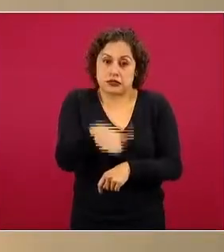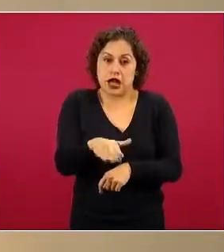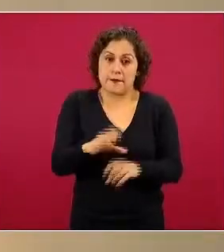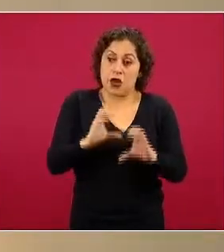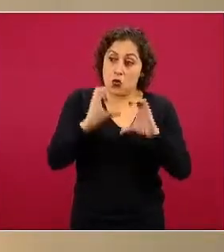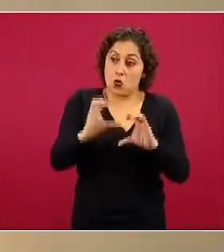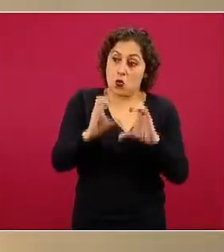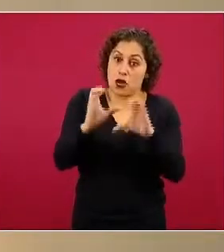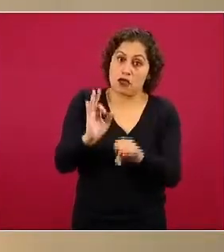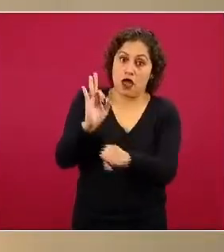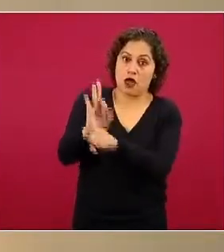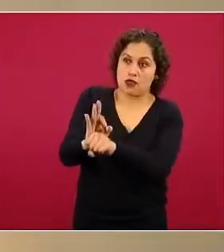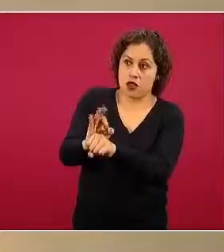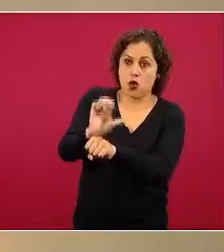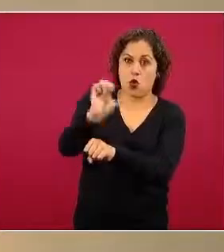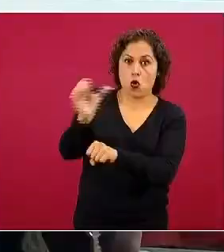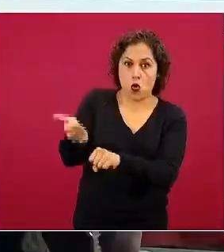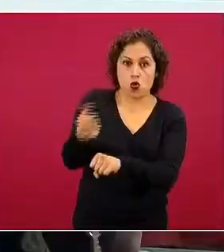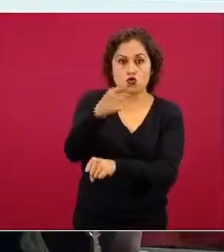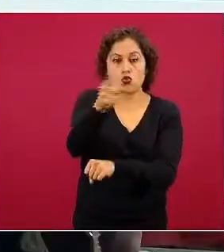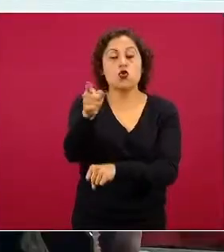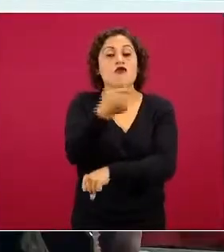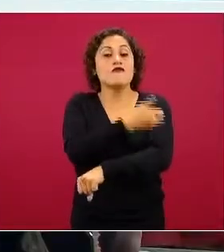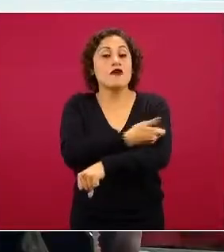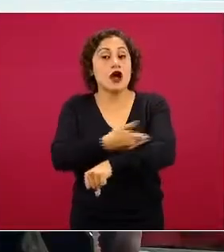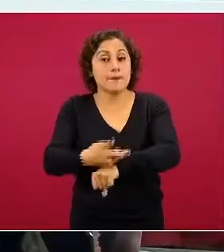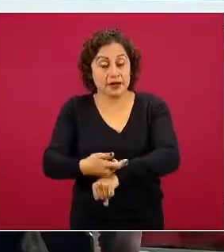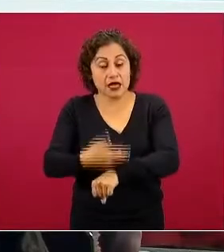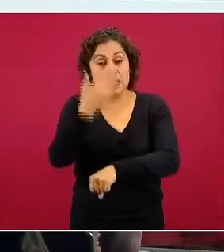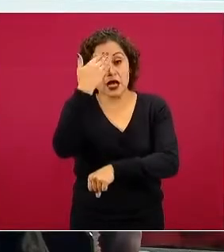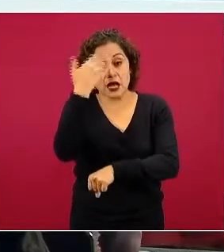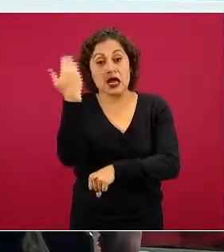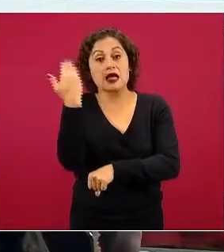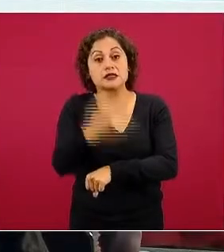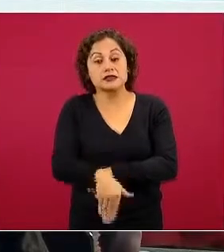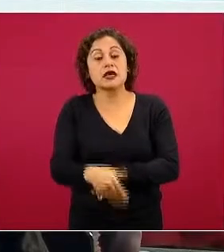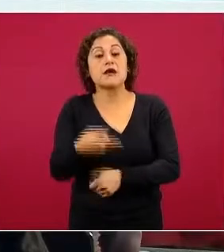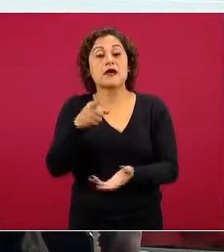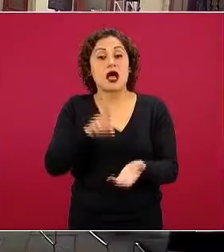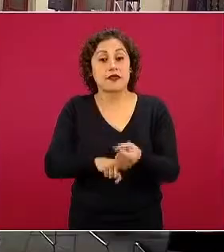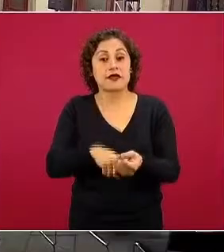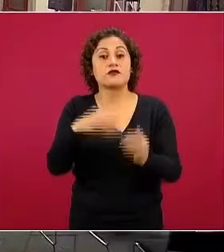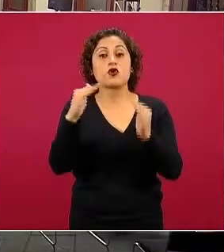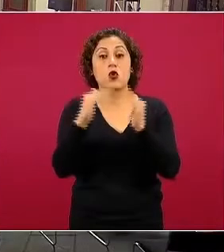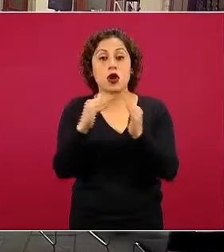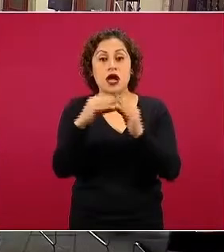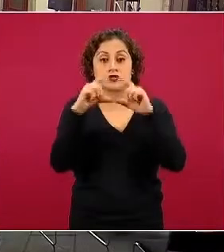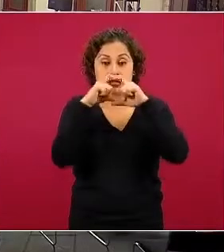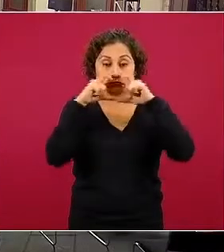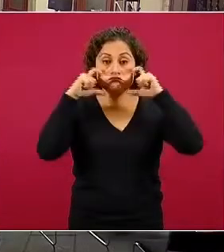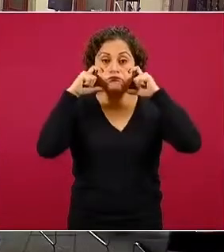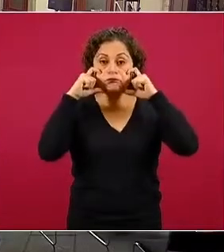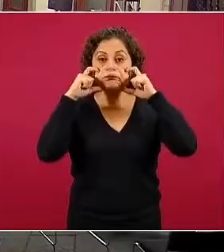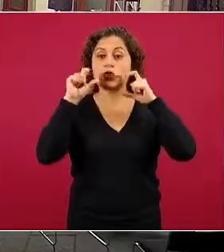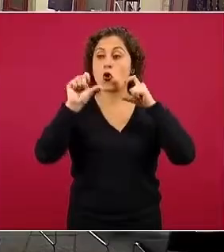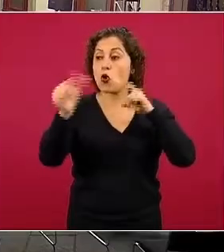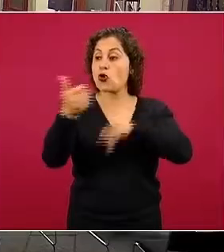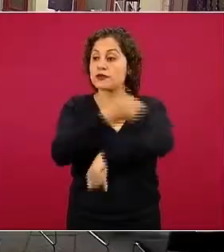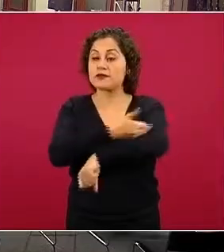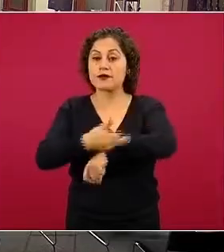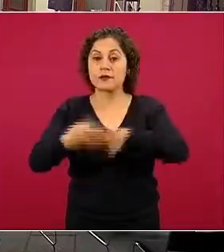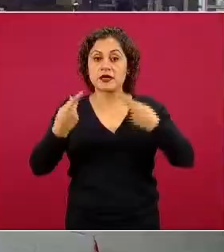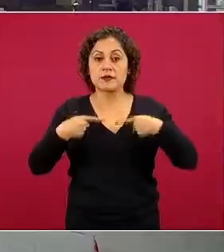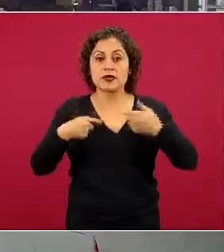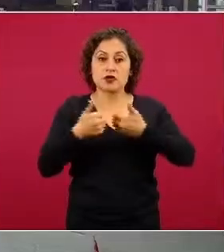ciudadano o ciudadana familiar en su casa, usó cubrebocas, se mantuvo en una habitación, la